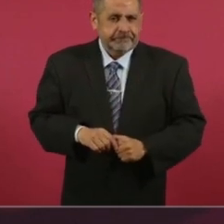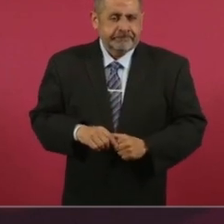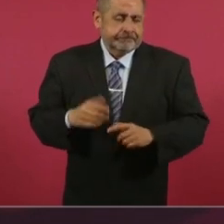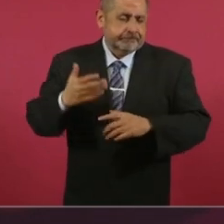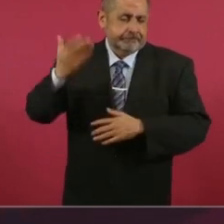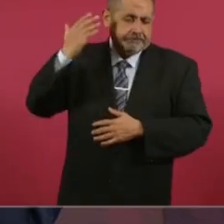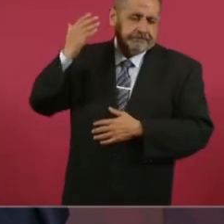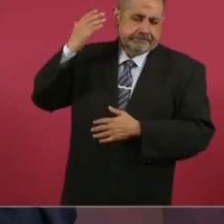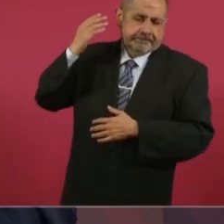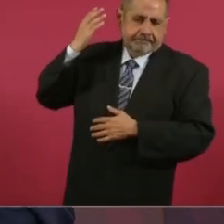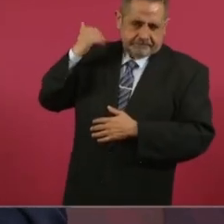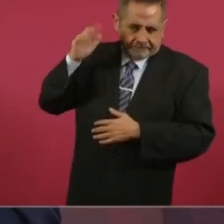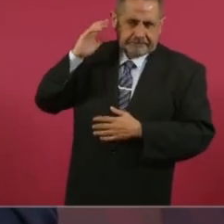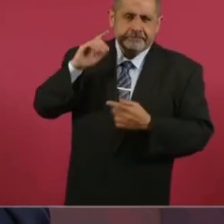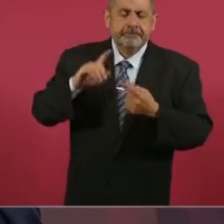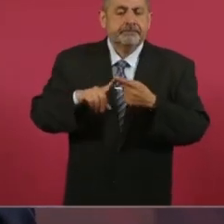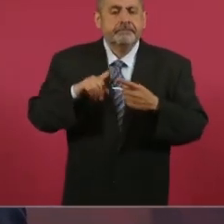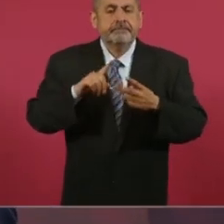antes,